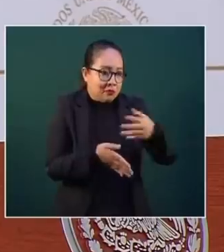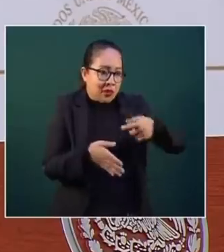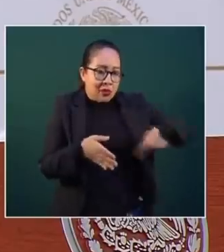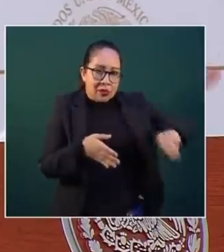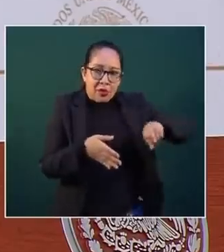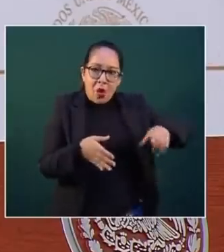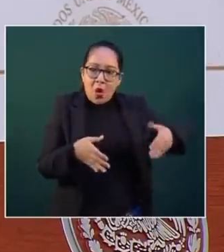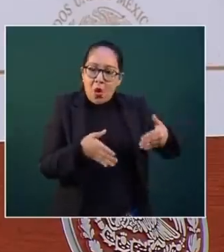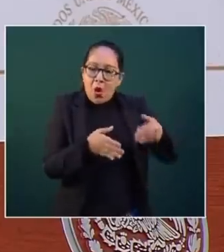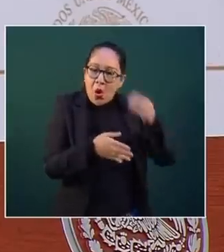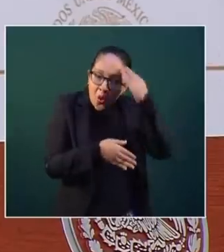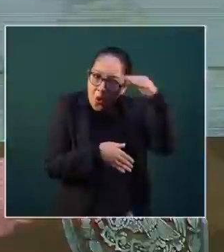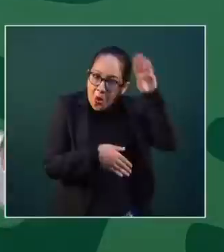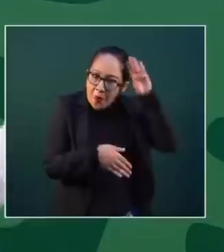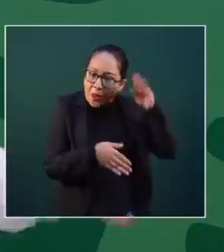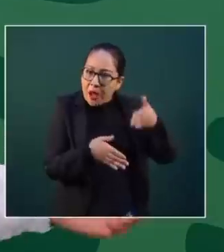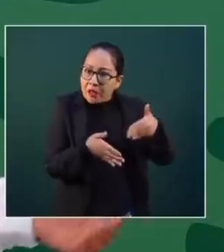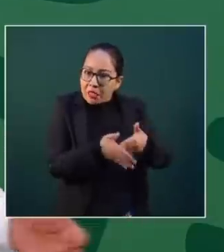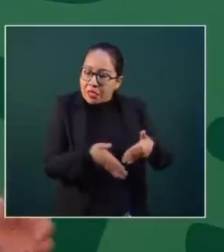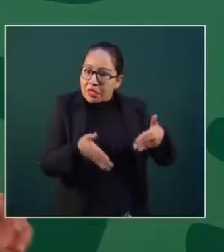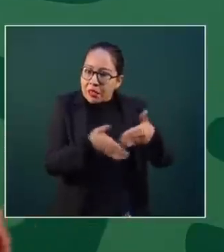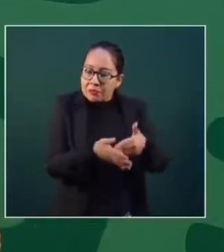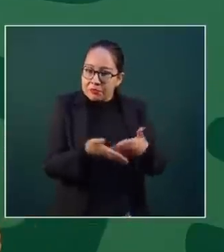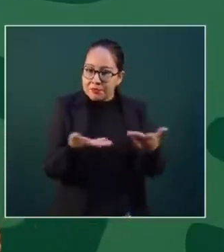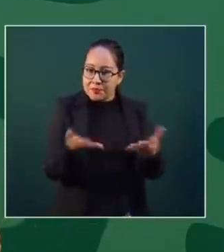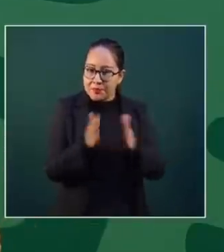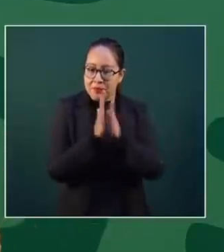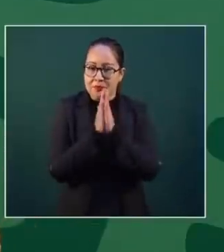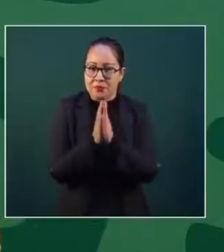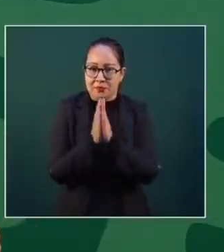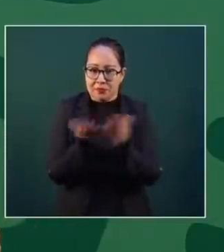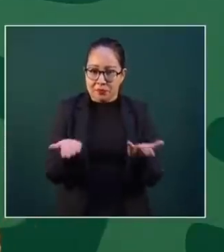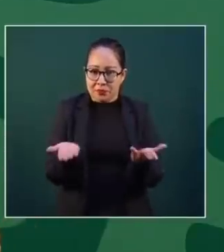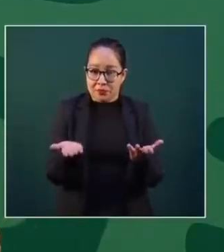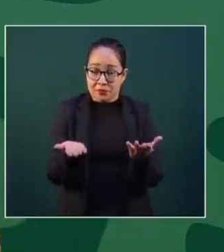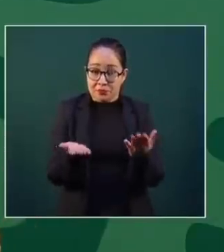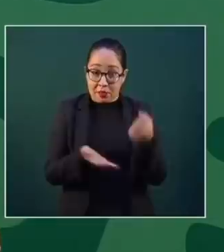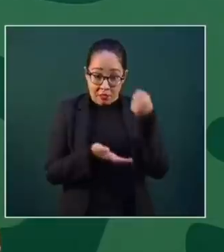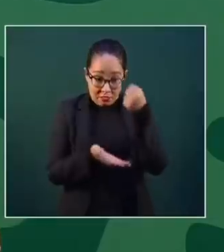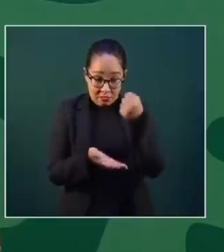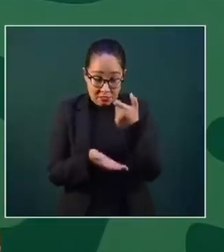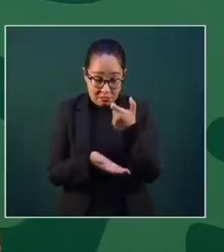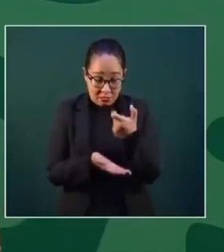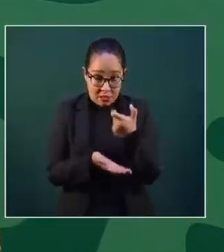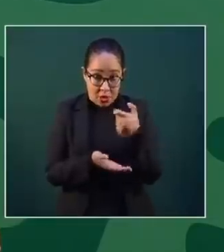si ni siquiera es dinero del gobierno